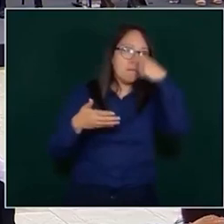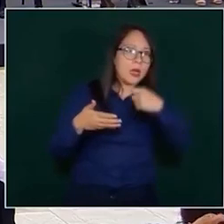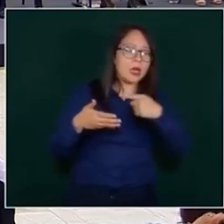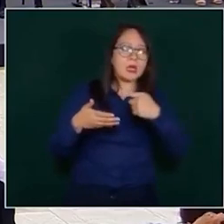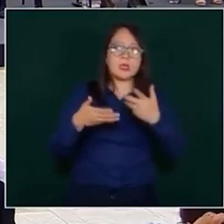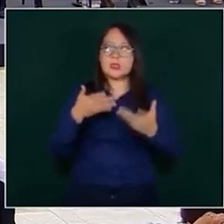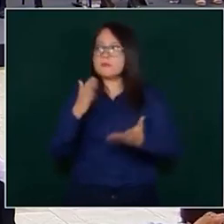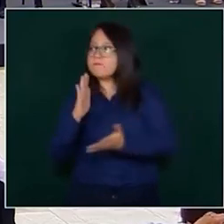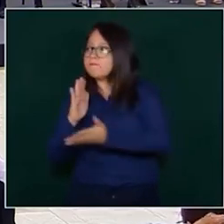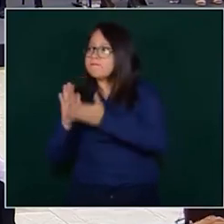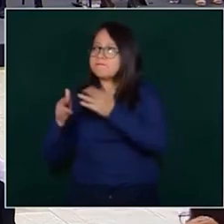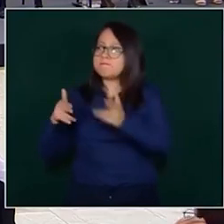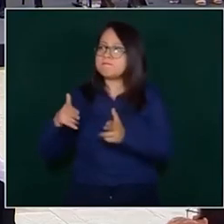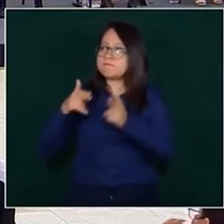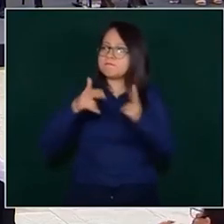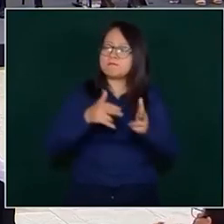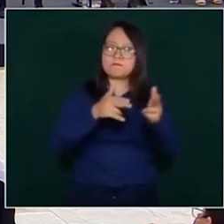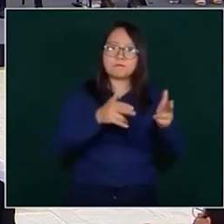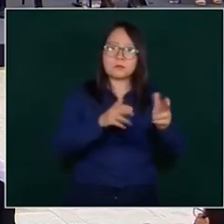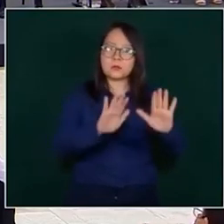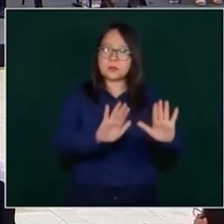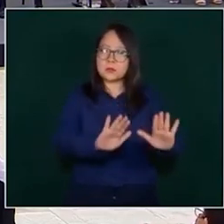no se utilizó el derecho de vía